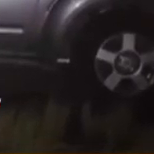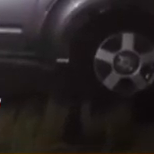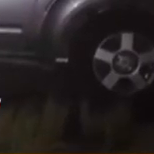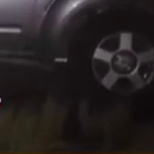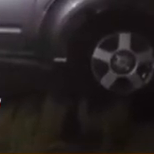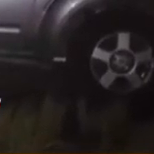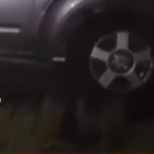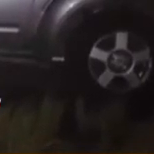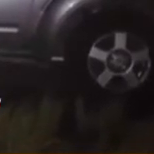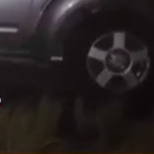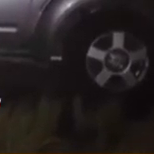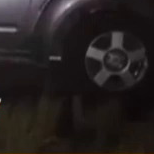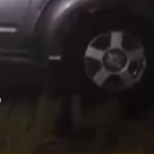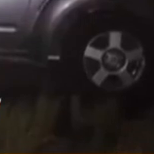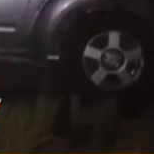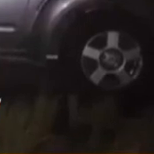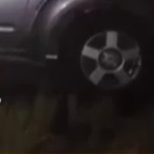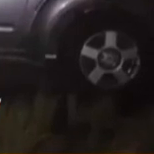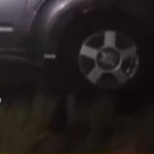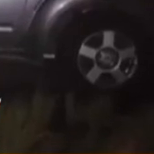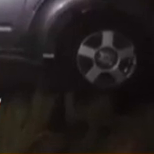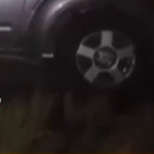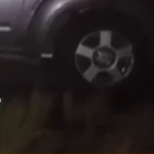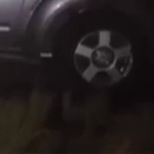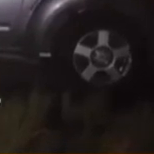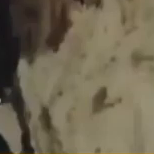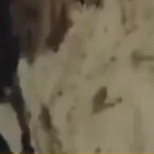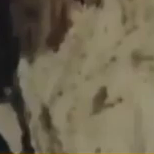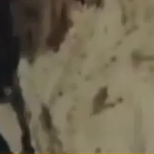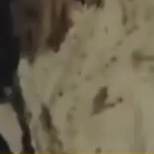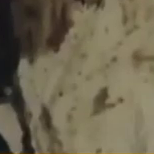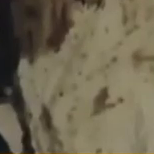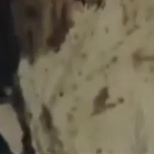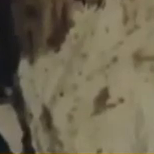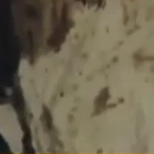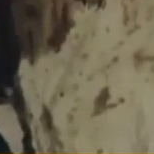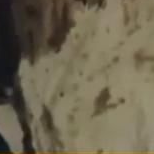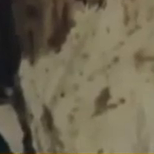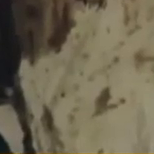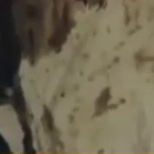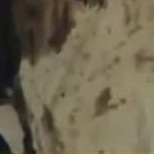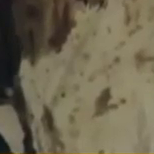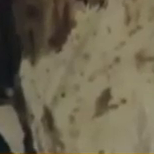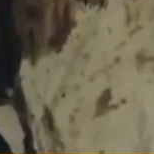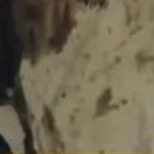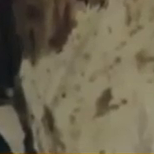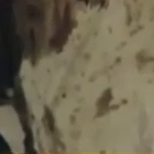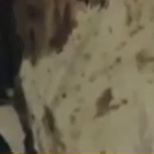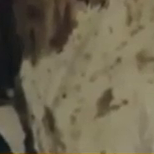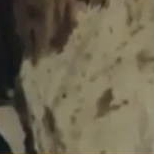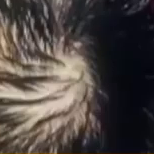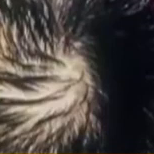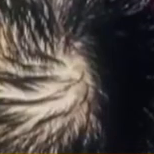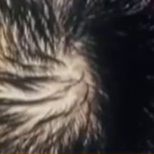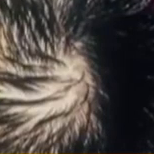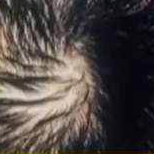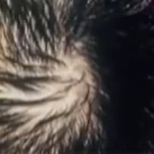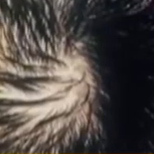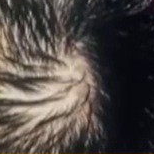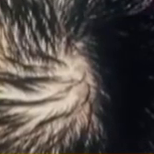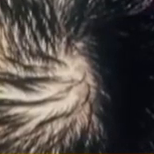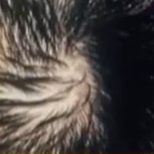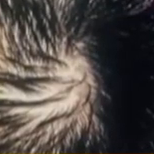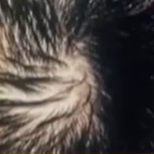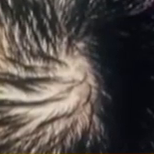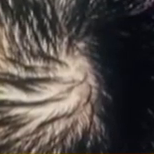comando armado, quienes dispararon contra ellos. El saldo de este ataque fue de 2 personas heridas y